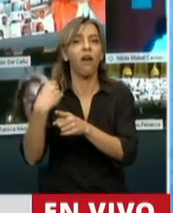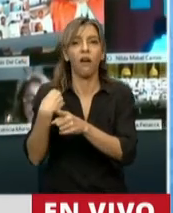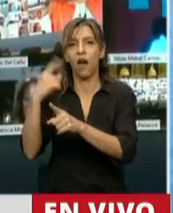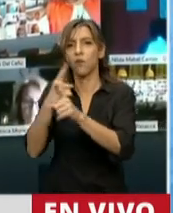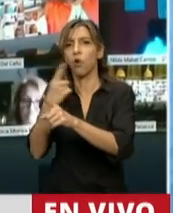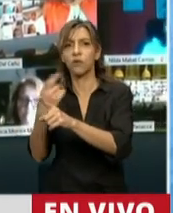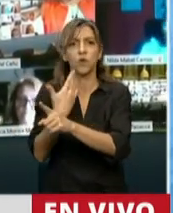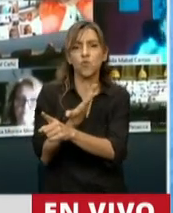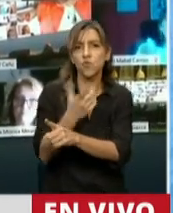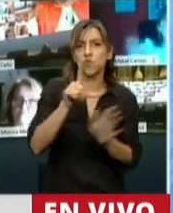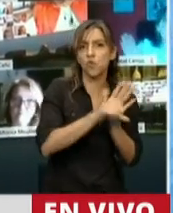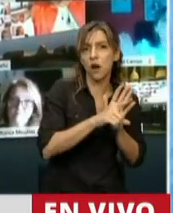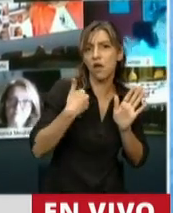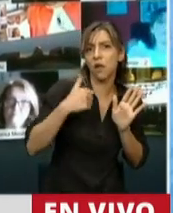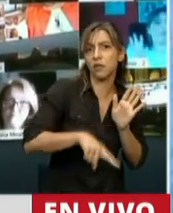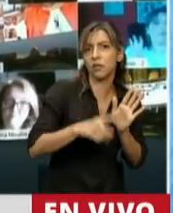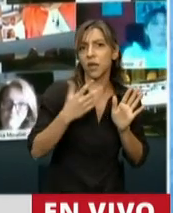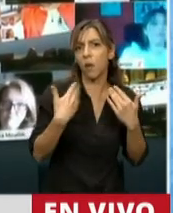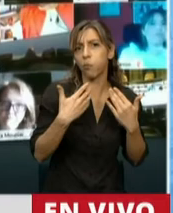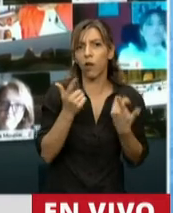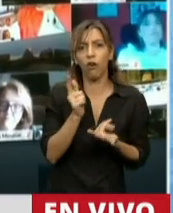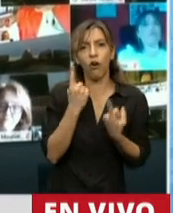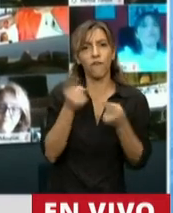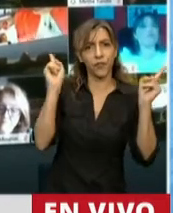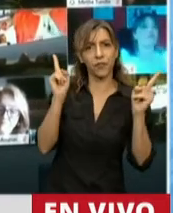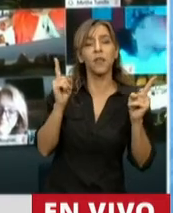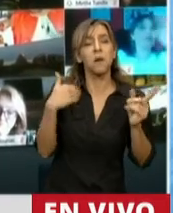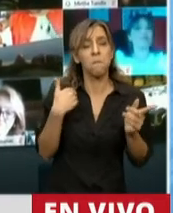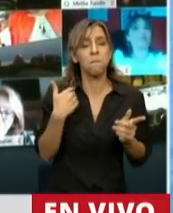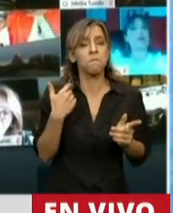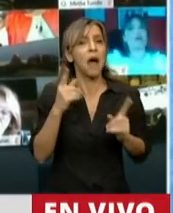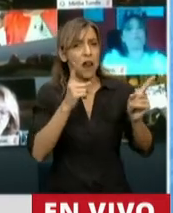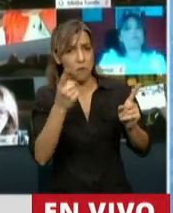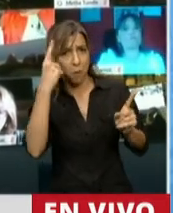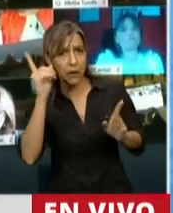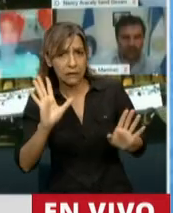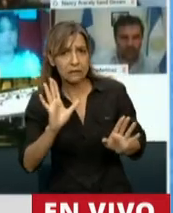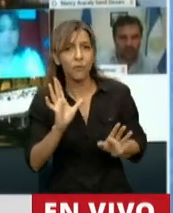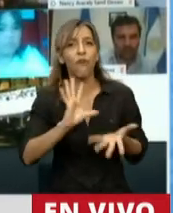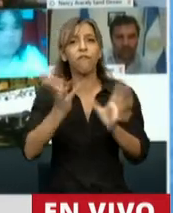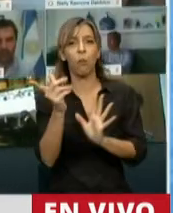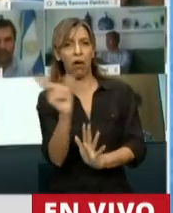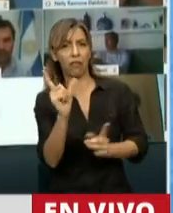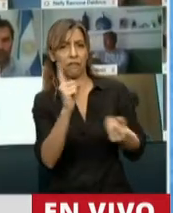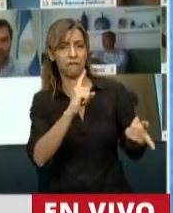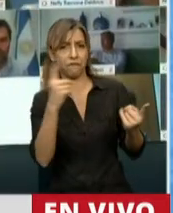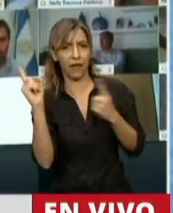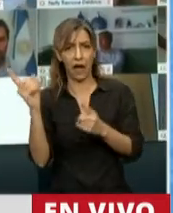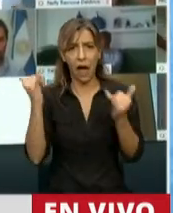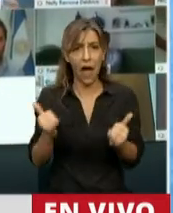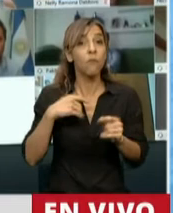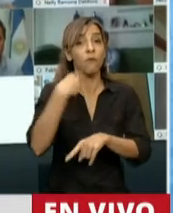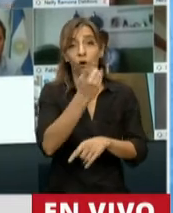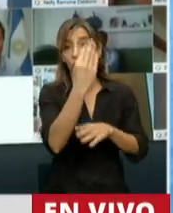legislación Argentina podían recibir un trato diferenciado, y puedo dar fe de esto porque así me lo han manifestado representantes de bancos